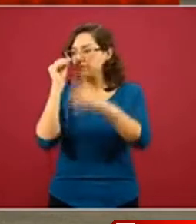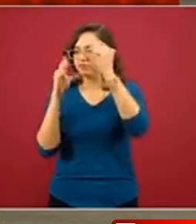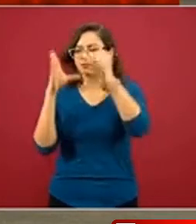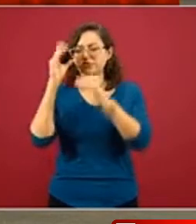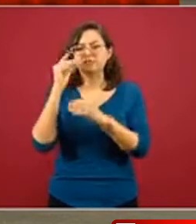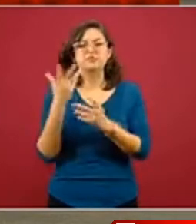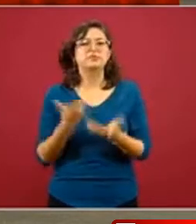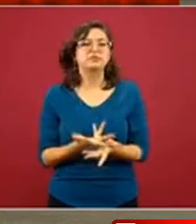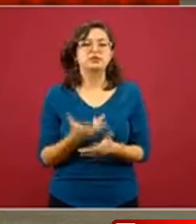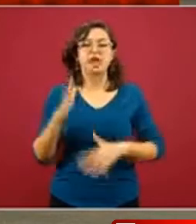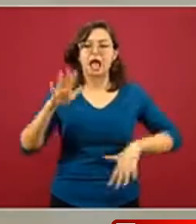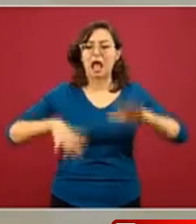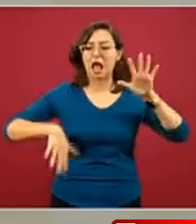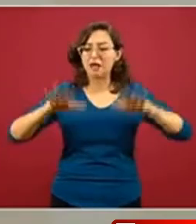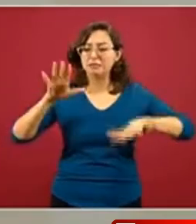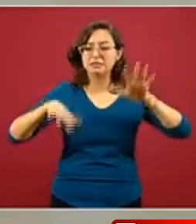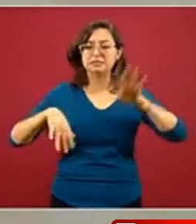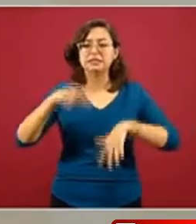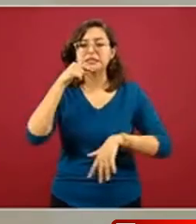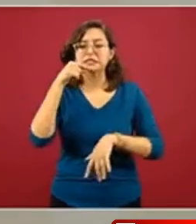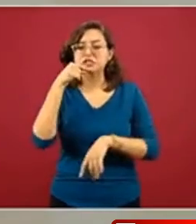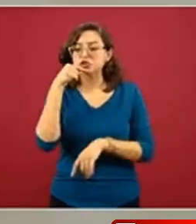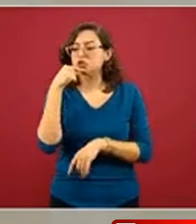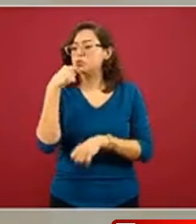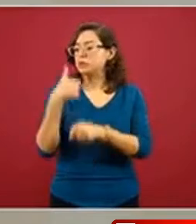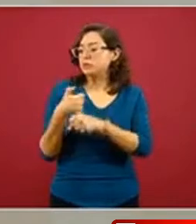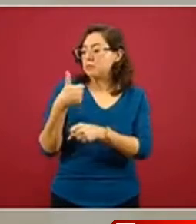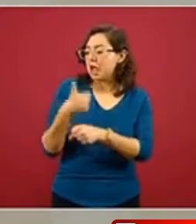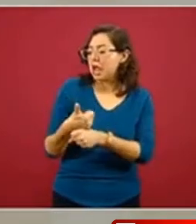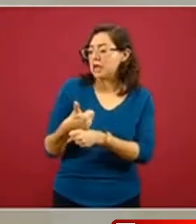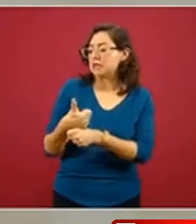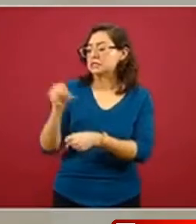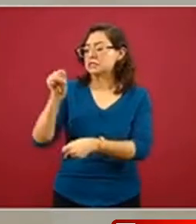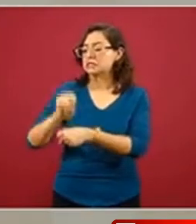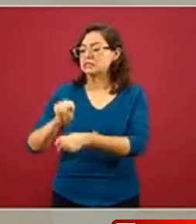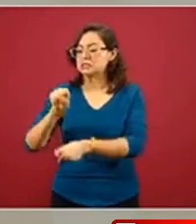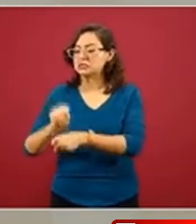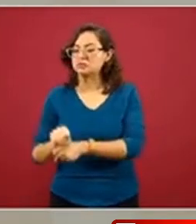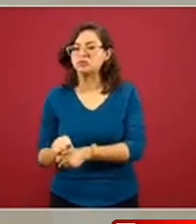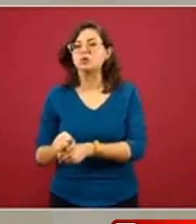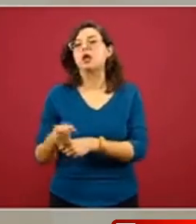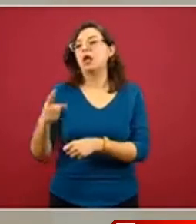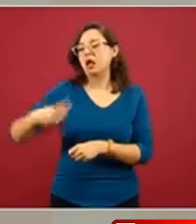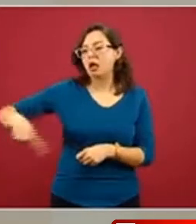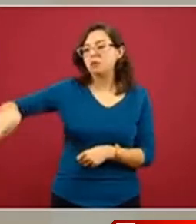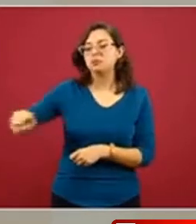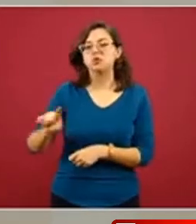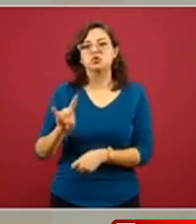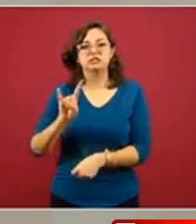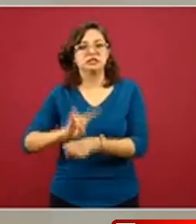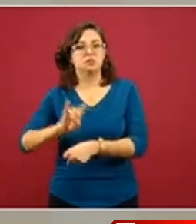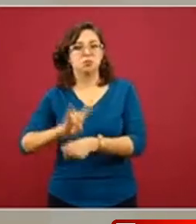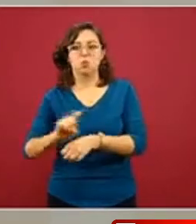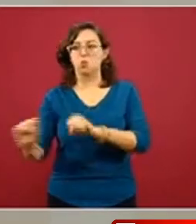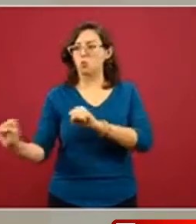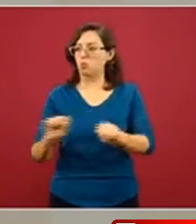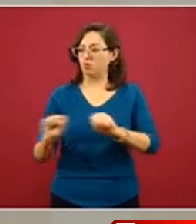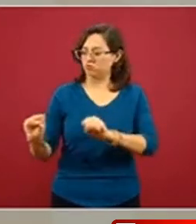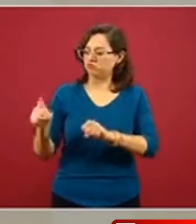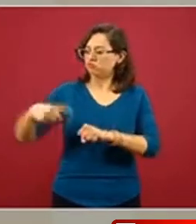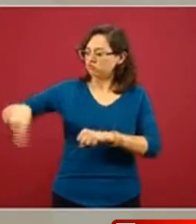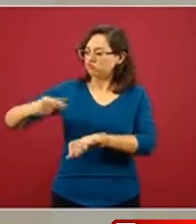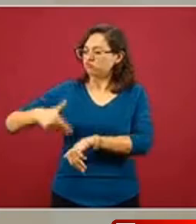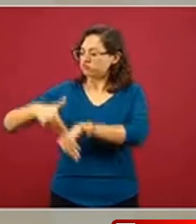lo hacían mejor los niños de escuela primaria, y luego los adultos fuimos aprendiendo poco a poco a tomarlo en serio,